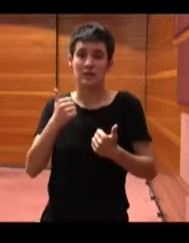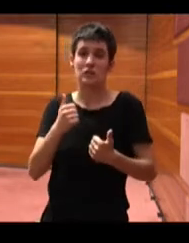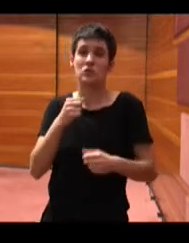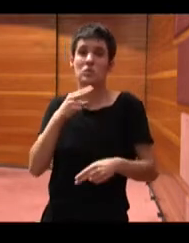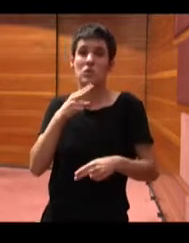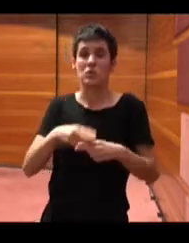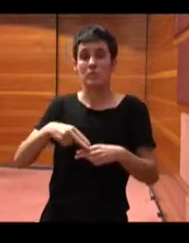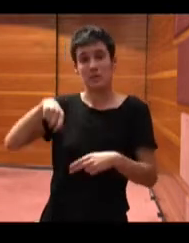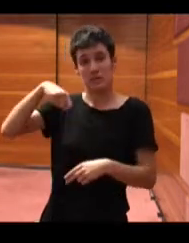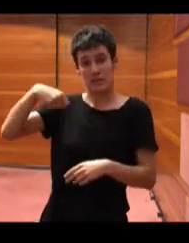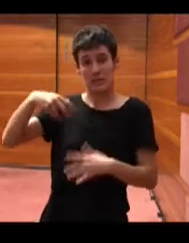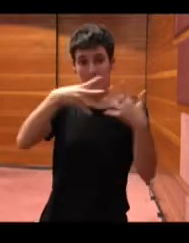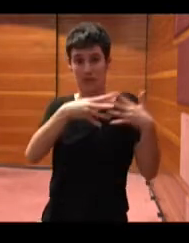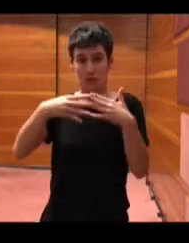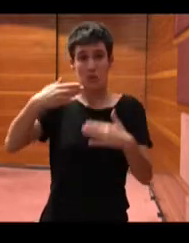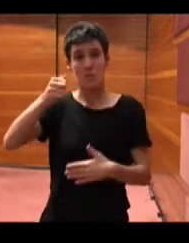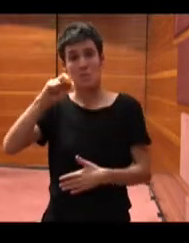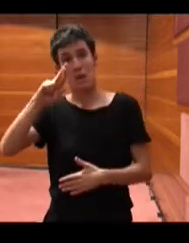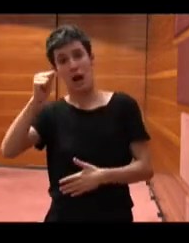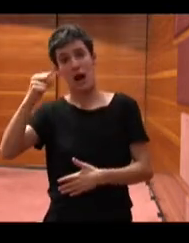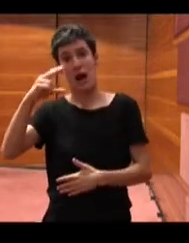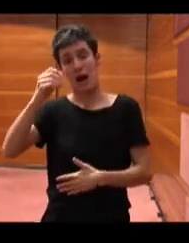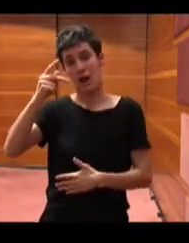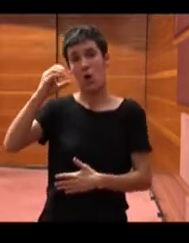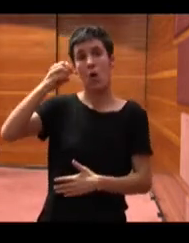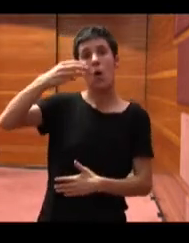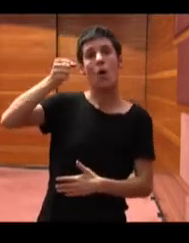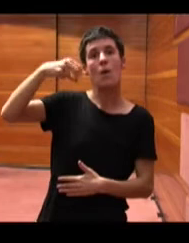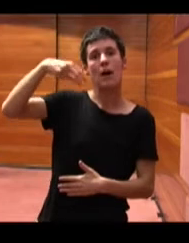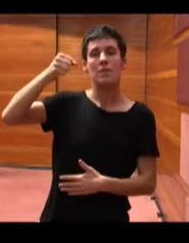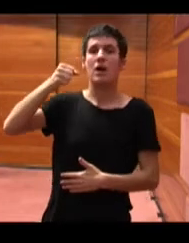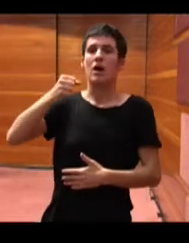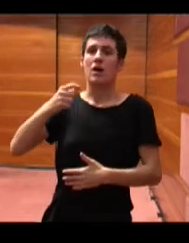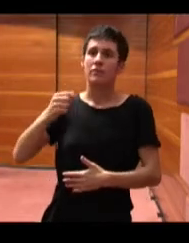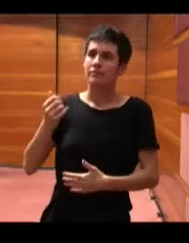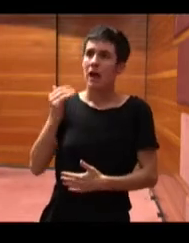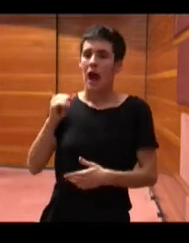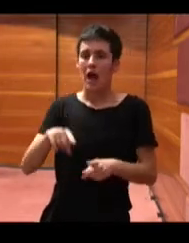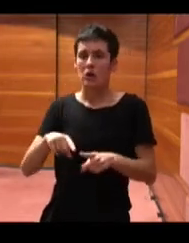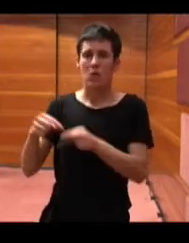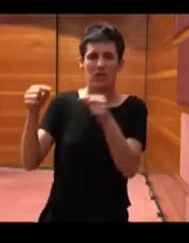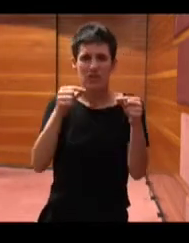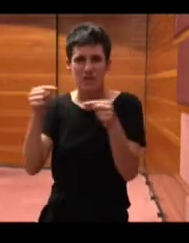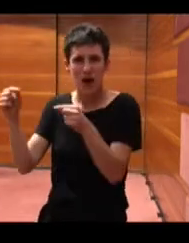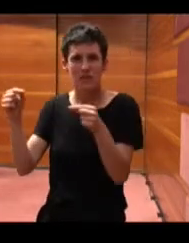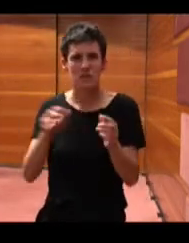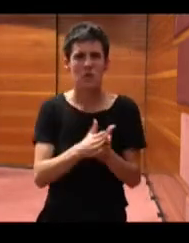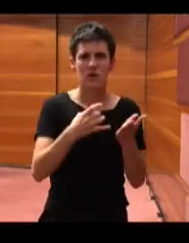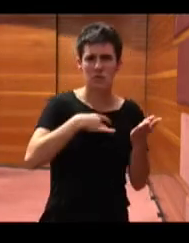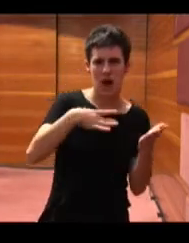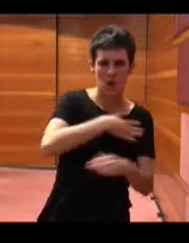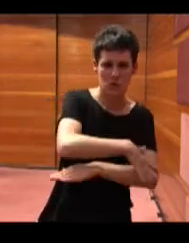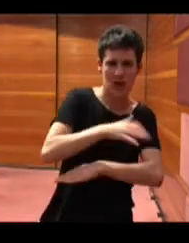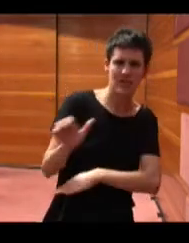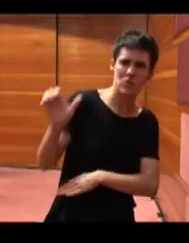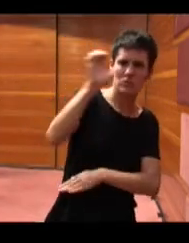presidencia de Estados Unidos. Siempre se había hablado de esto, hay debates teóricos, el libro blanco de la gobernanza europea. Llevamos un tiempo